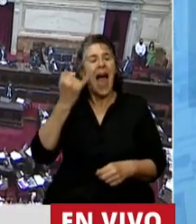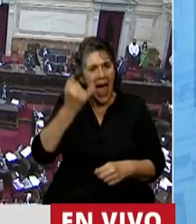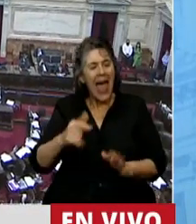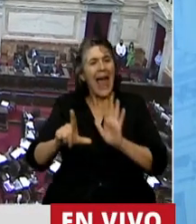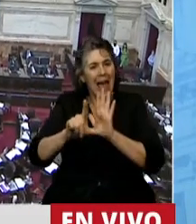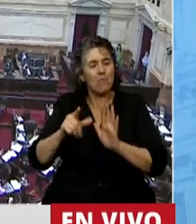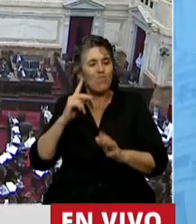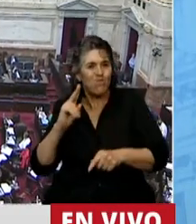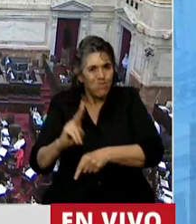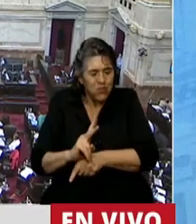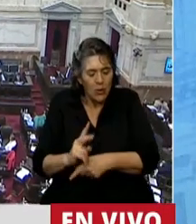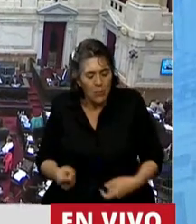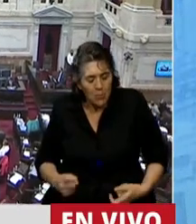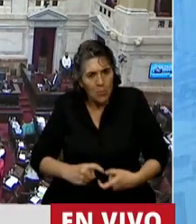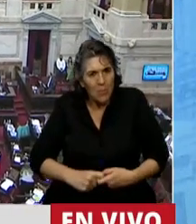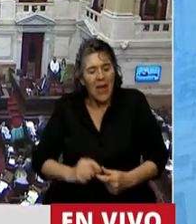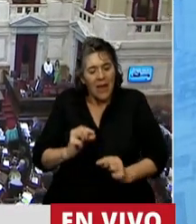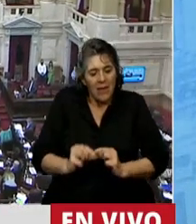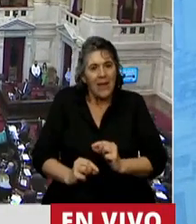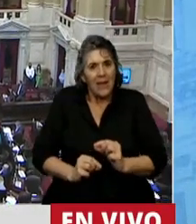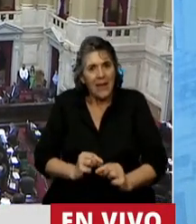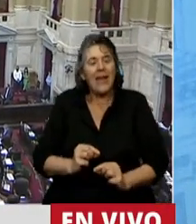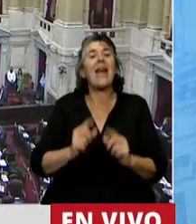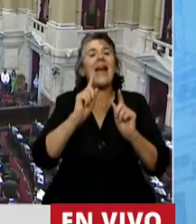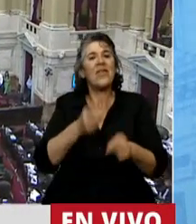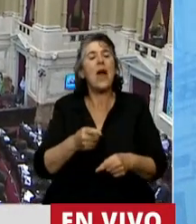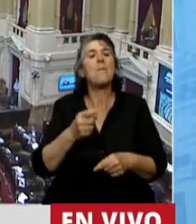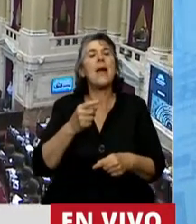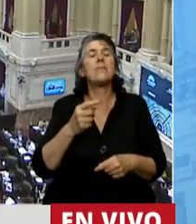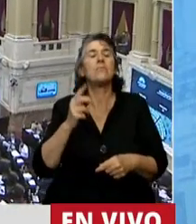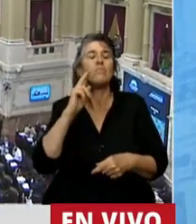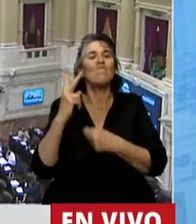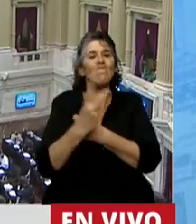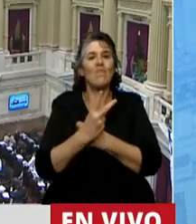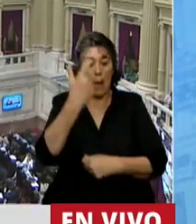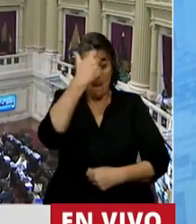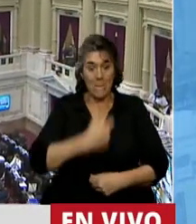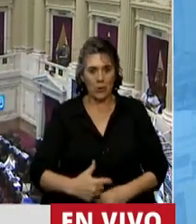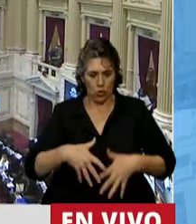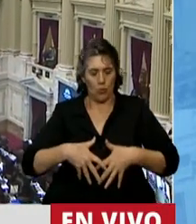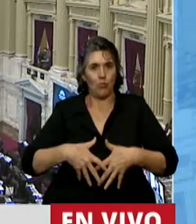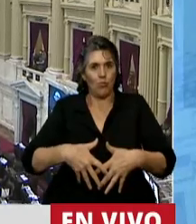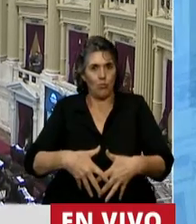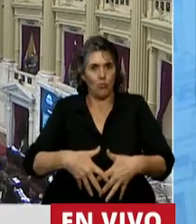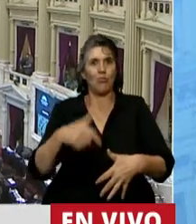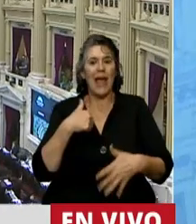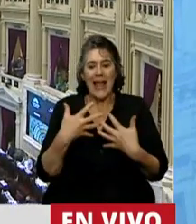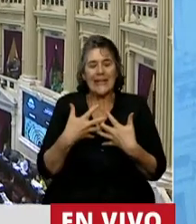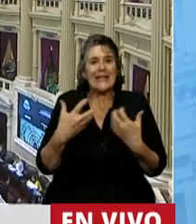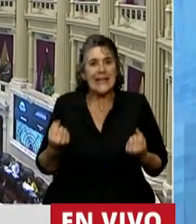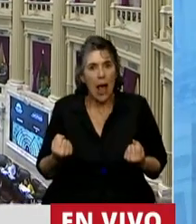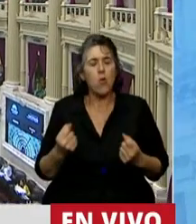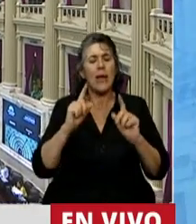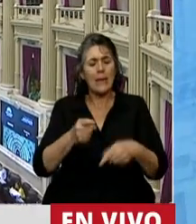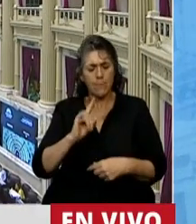progresivo desarrollo, primando la protección de las personas gestantes respecto a su salud, a su autonomía y a su dignidad en sus primeras semanas